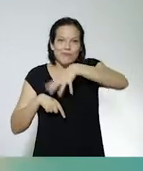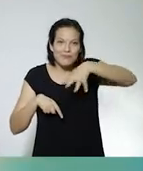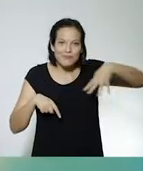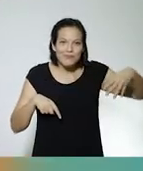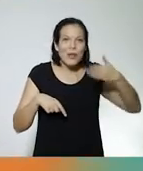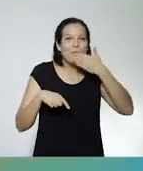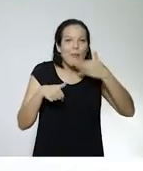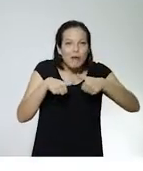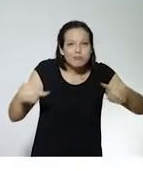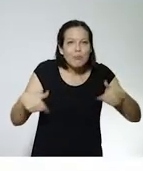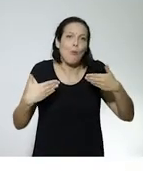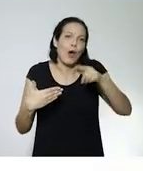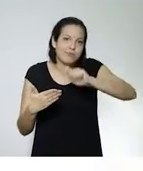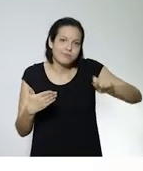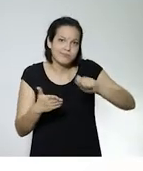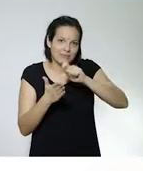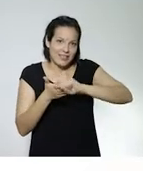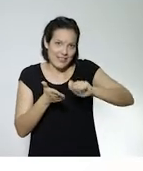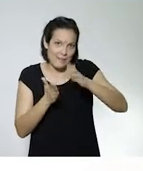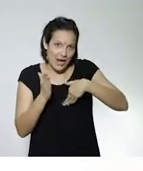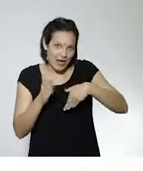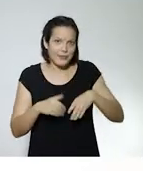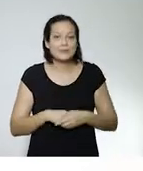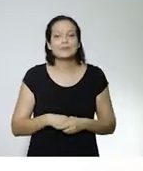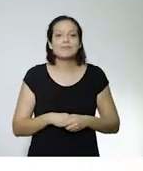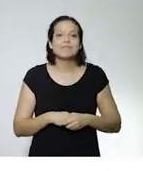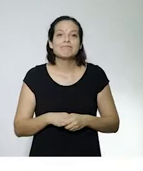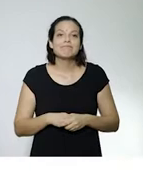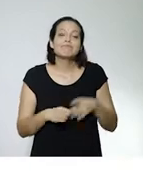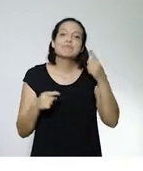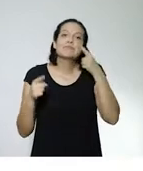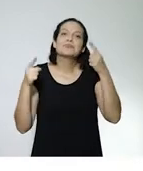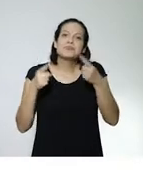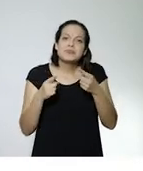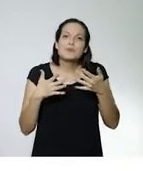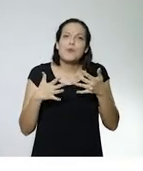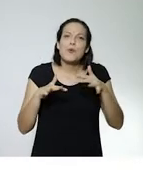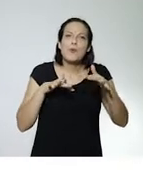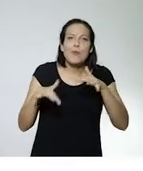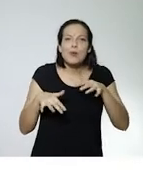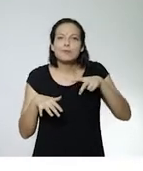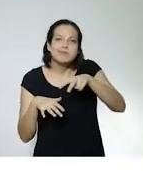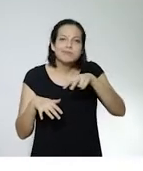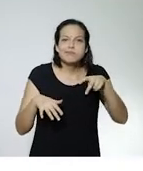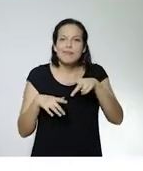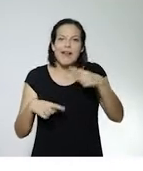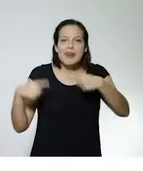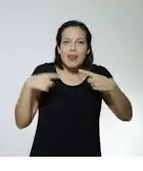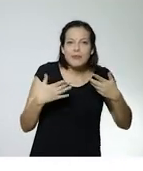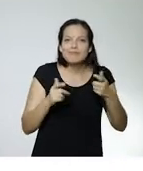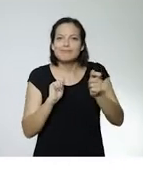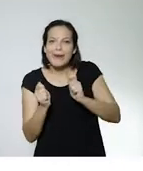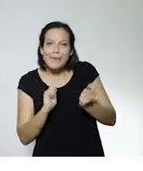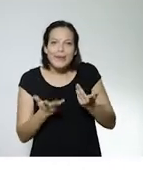o también pueden hacerla con tiza. La idea es realizar diferentes desplazamientos, ir